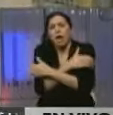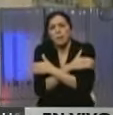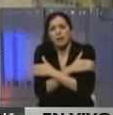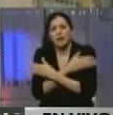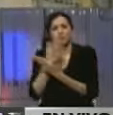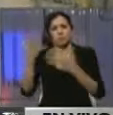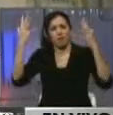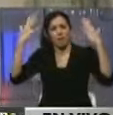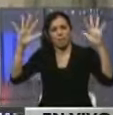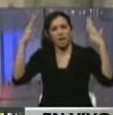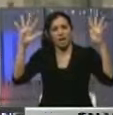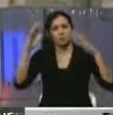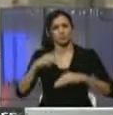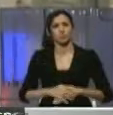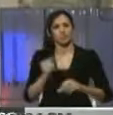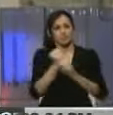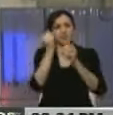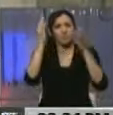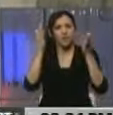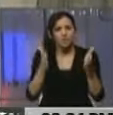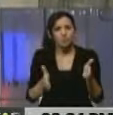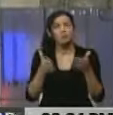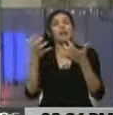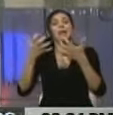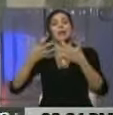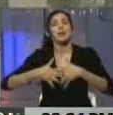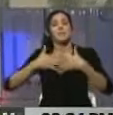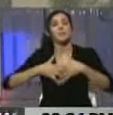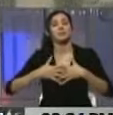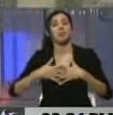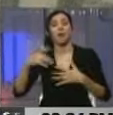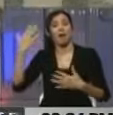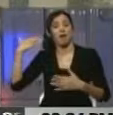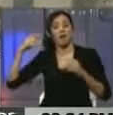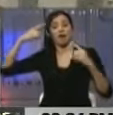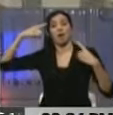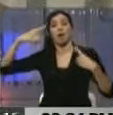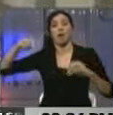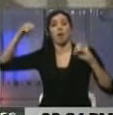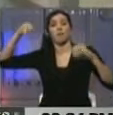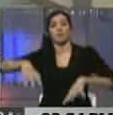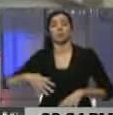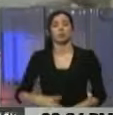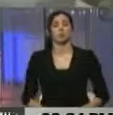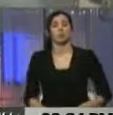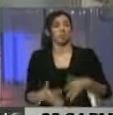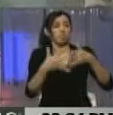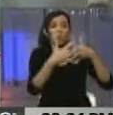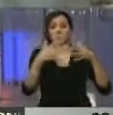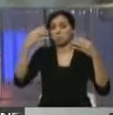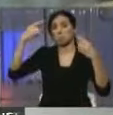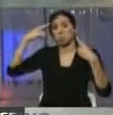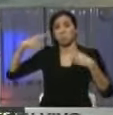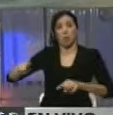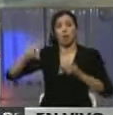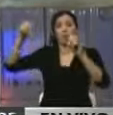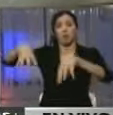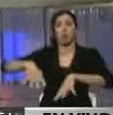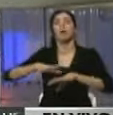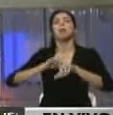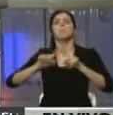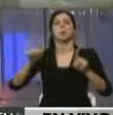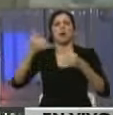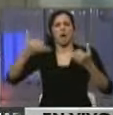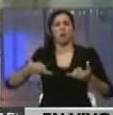un aplauso a los trabajadores de esta empresa abandonada por estos gringos y recuperado por el orgullo y